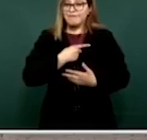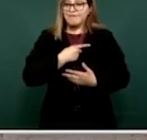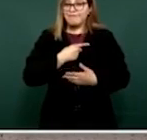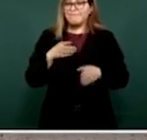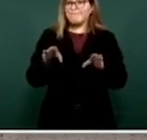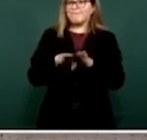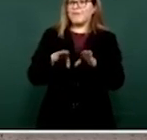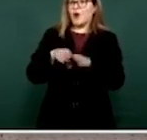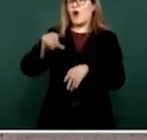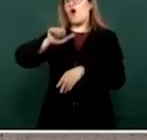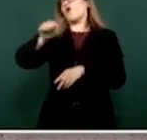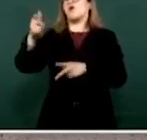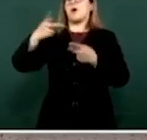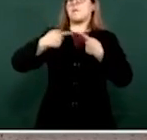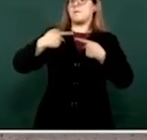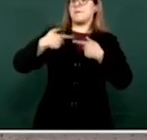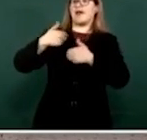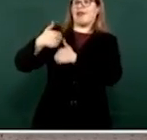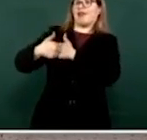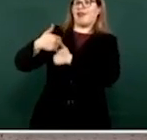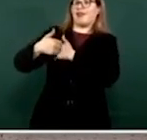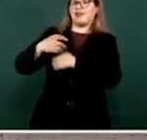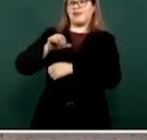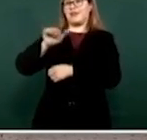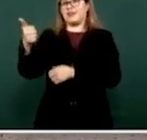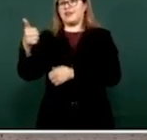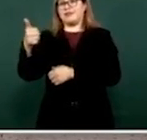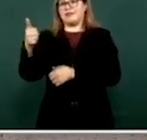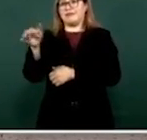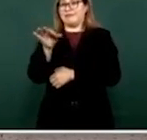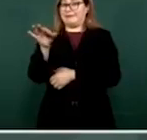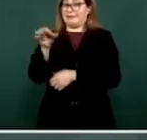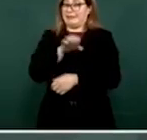nuestros adversarios, porque son cosita.